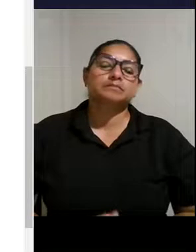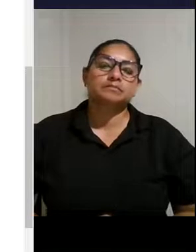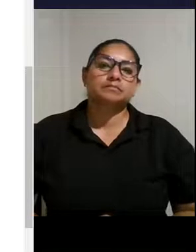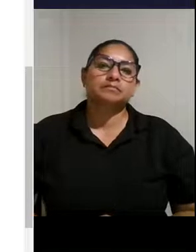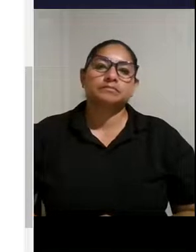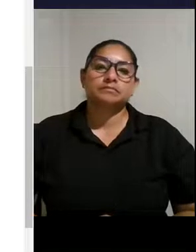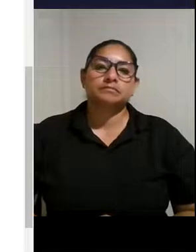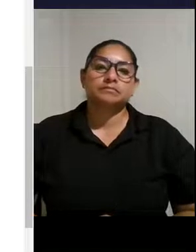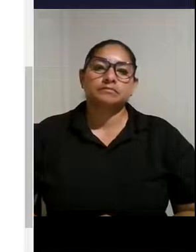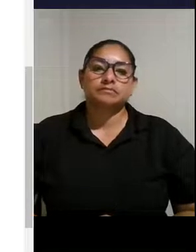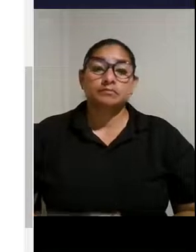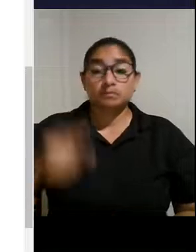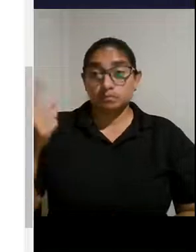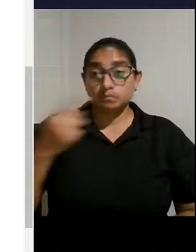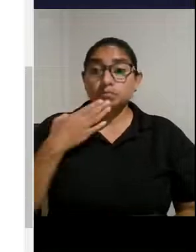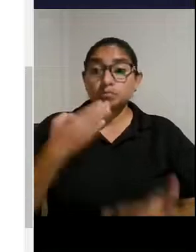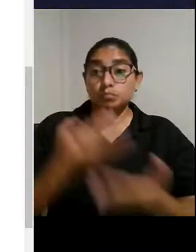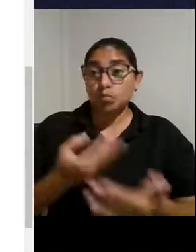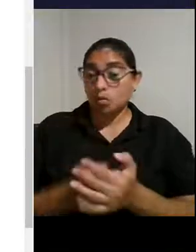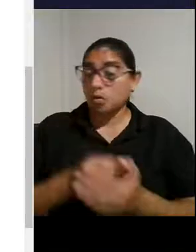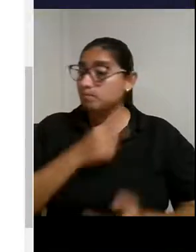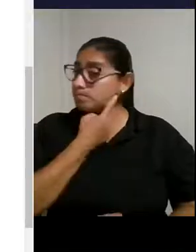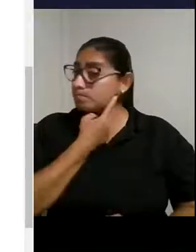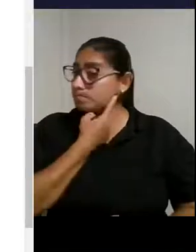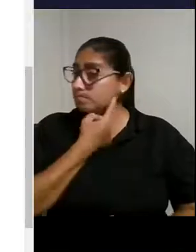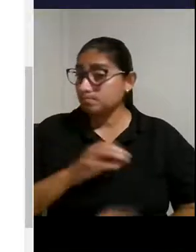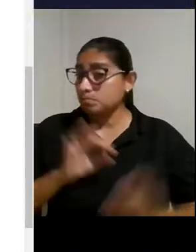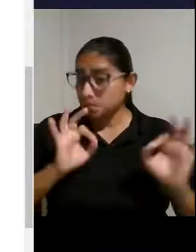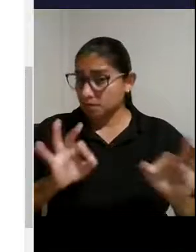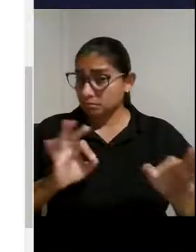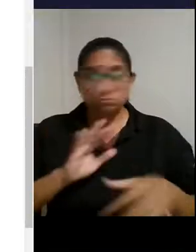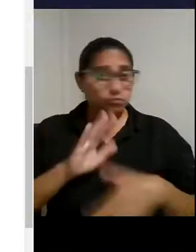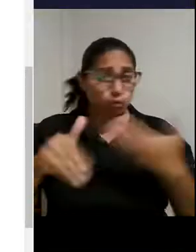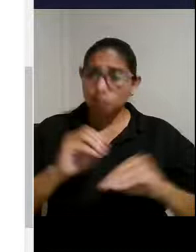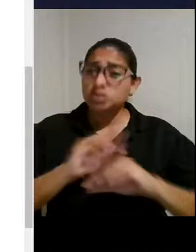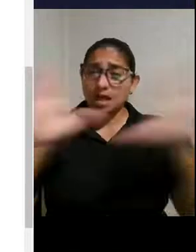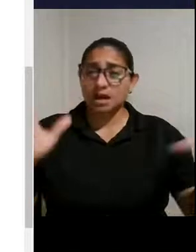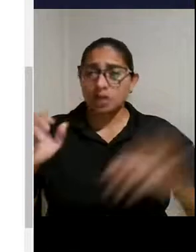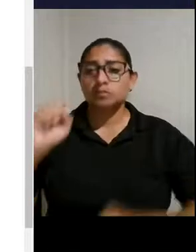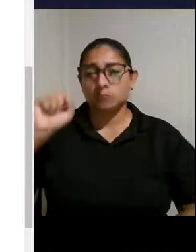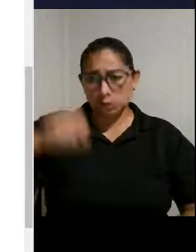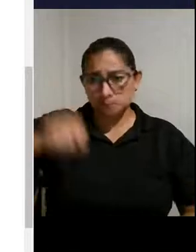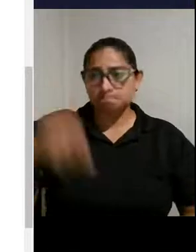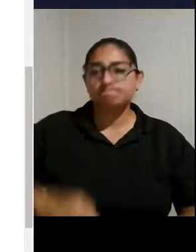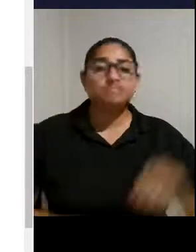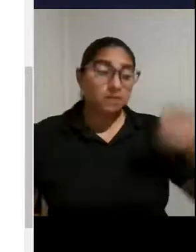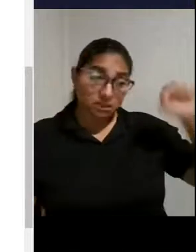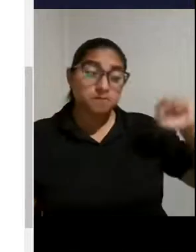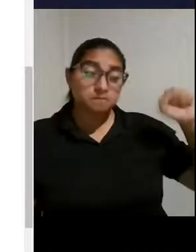Solamente para comprobar, ¿se escucha bien el sonido? ¿Todo está claro? ¿Sí? Sí,